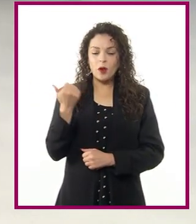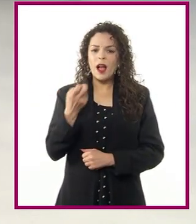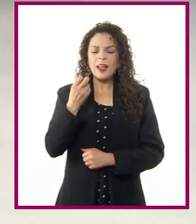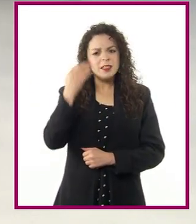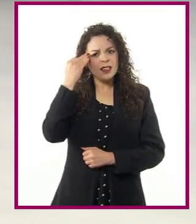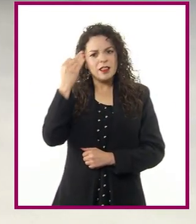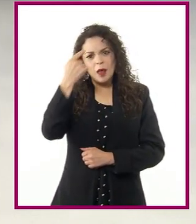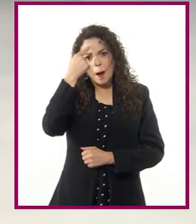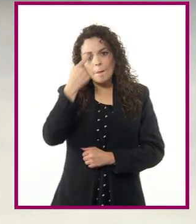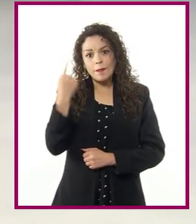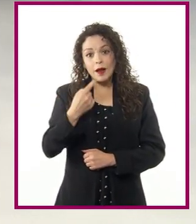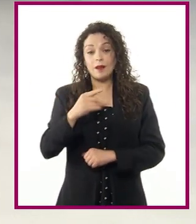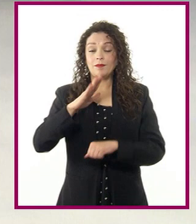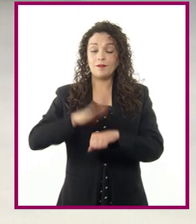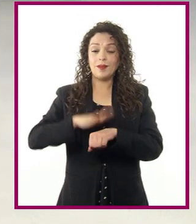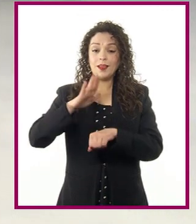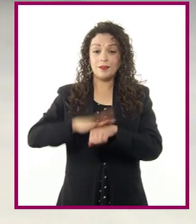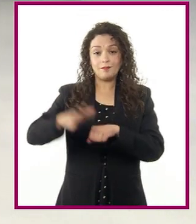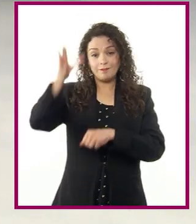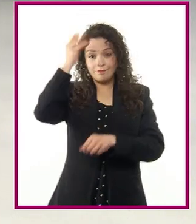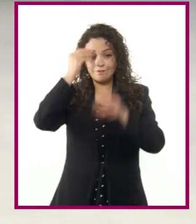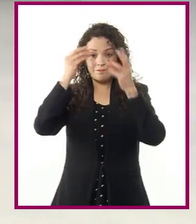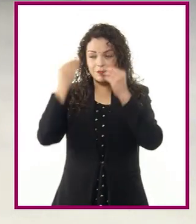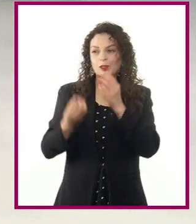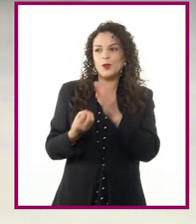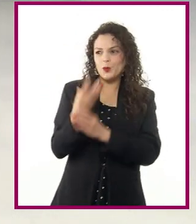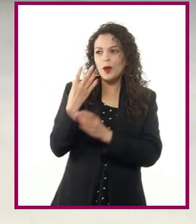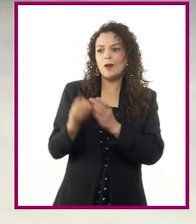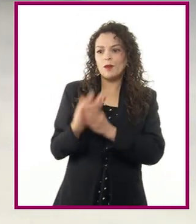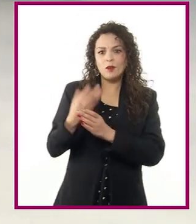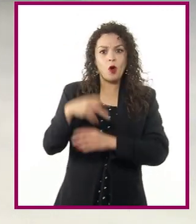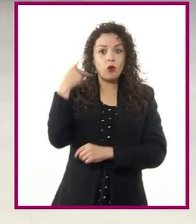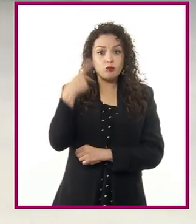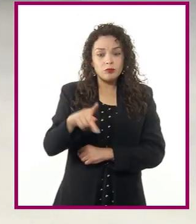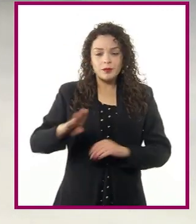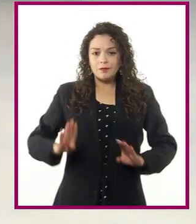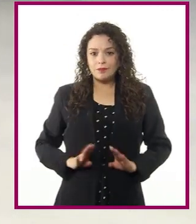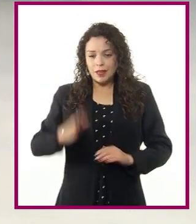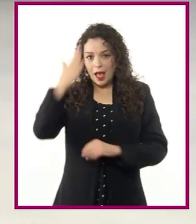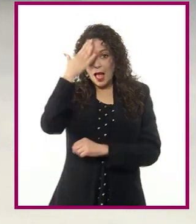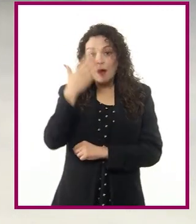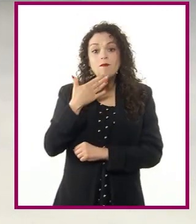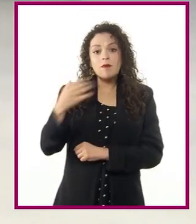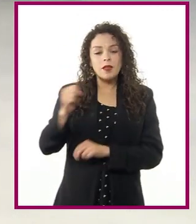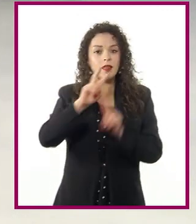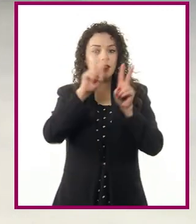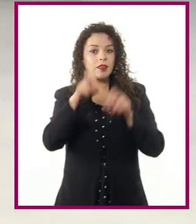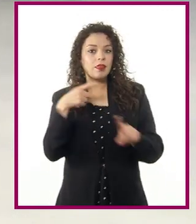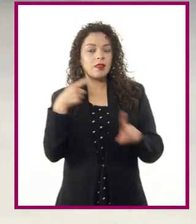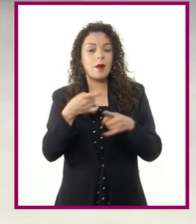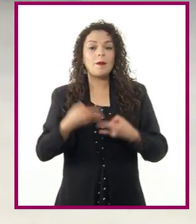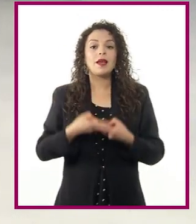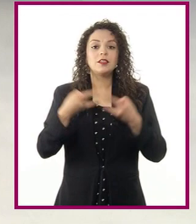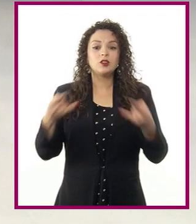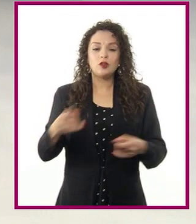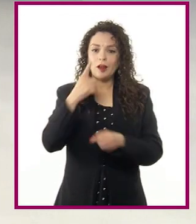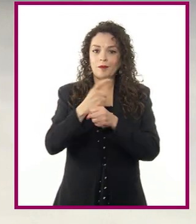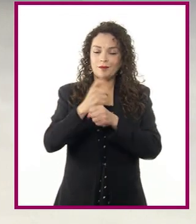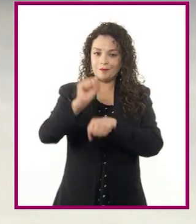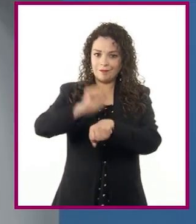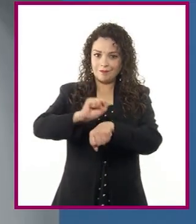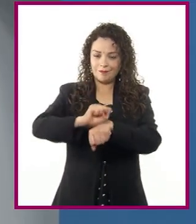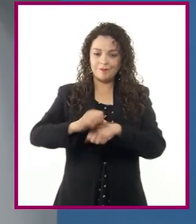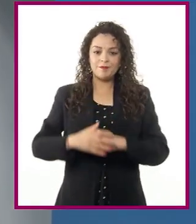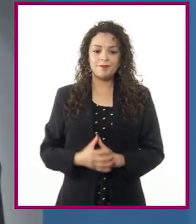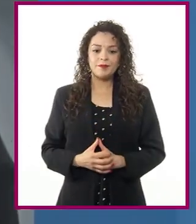tiempo para adquirir nuevos conocimientos y desarrollar habilidades correspondientes a la asignatura Historia de primer grado de